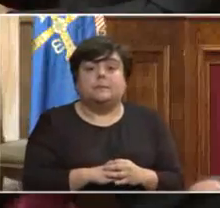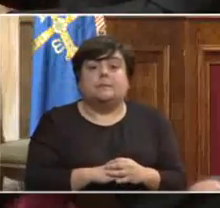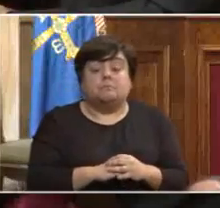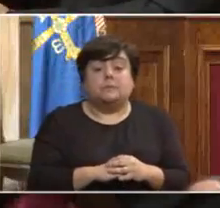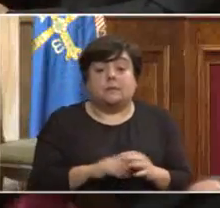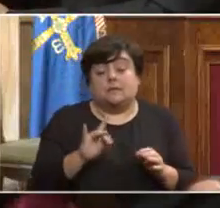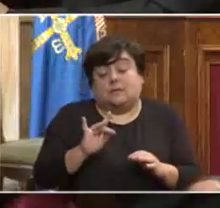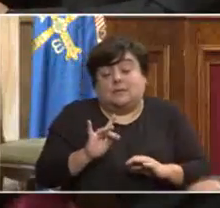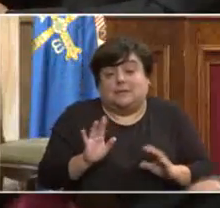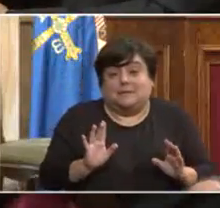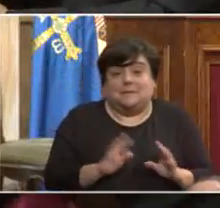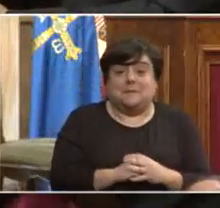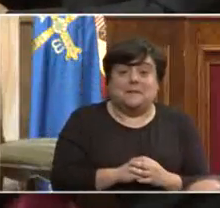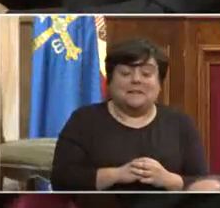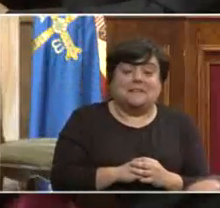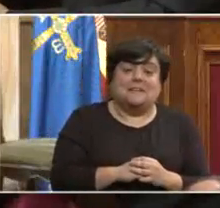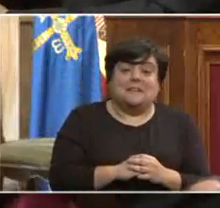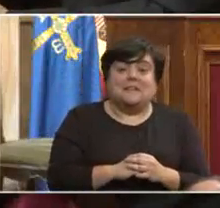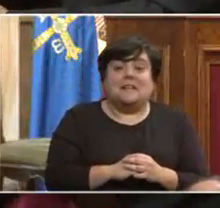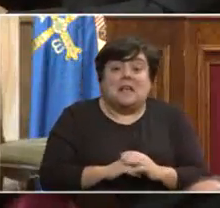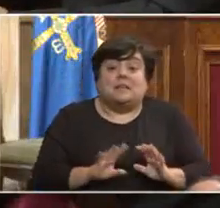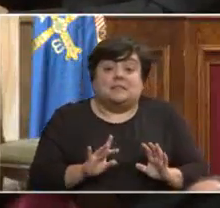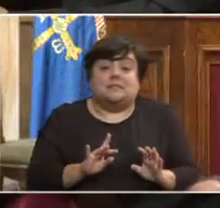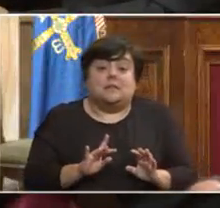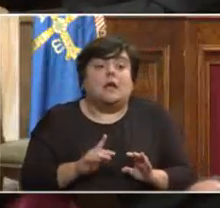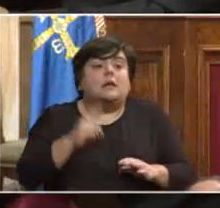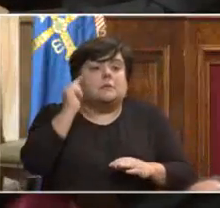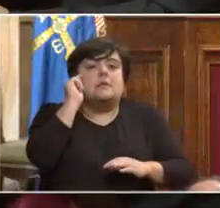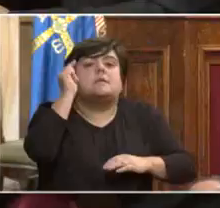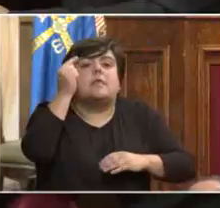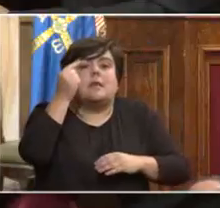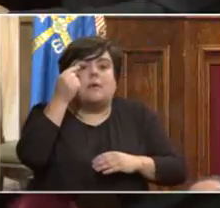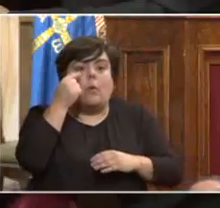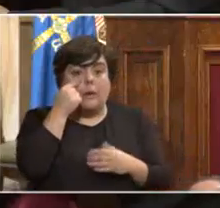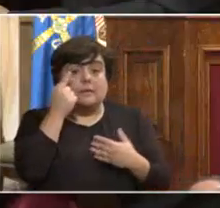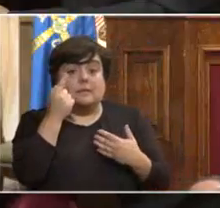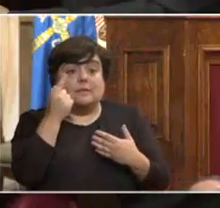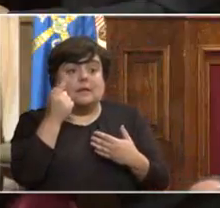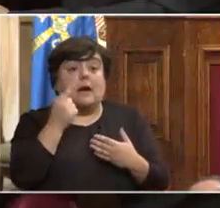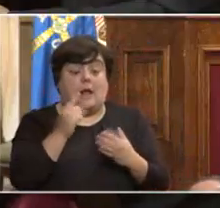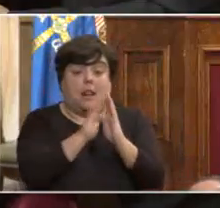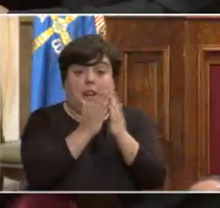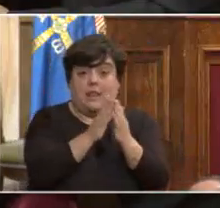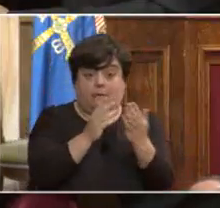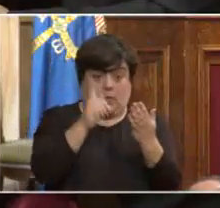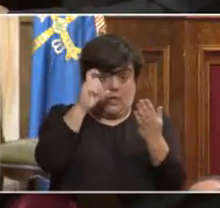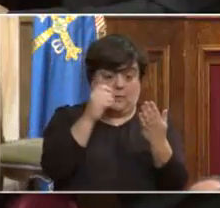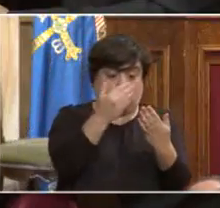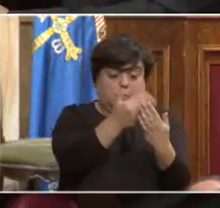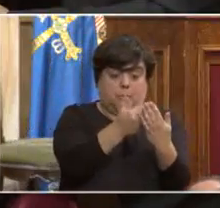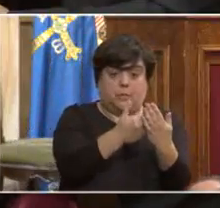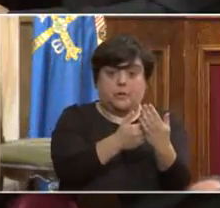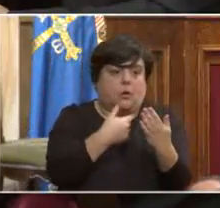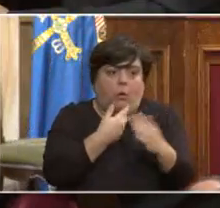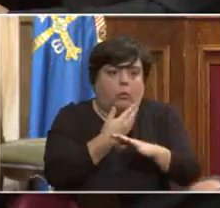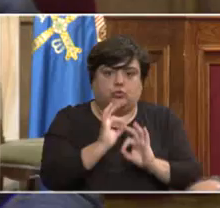Sí, Les Lelutier y yo. Yo tomé conciencia al hacer el libro de fotos que acabo de